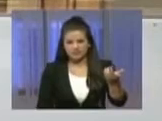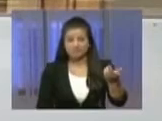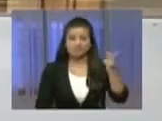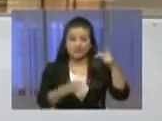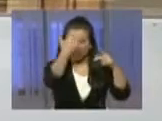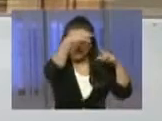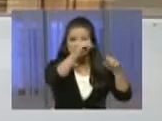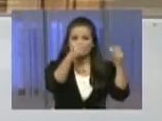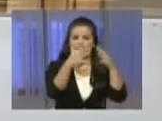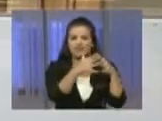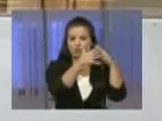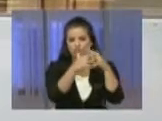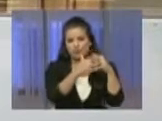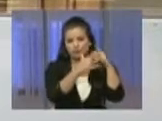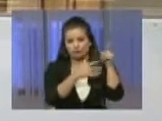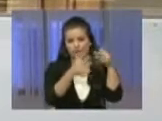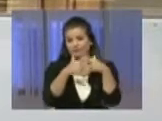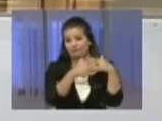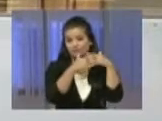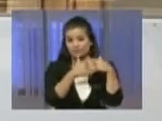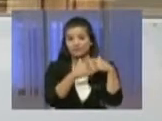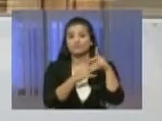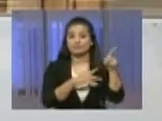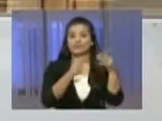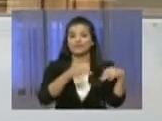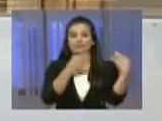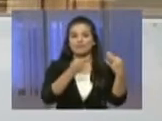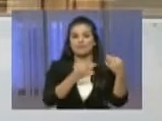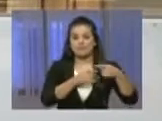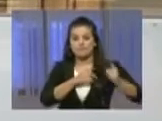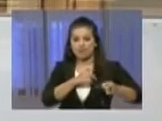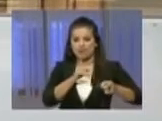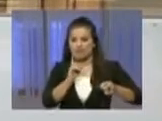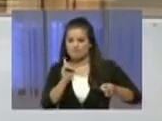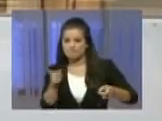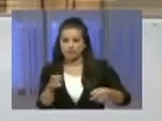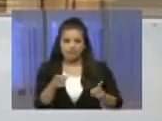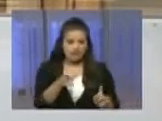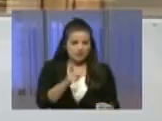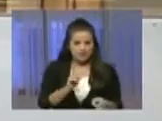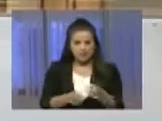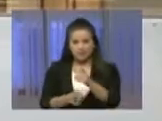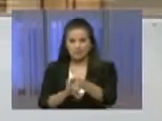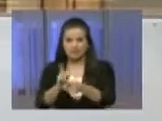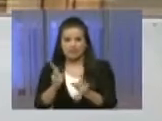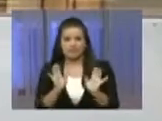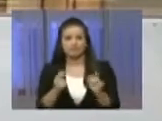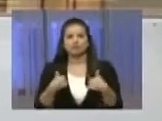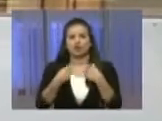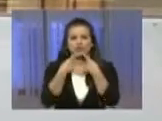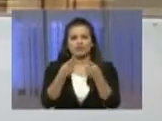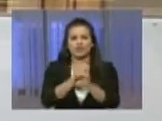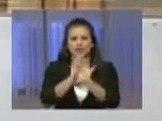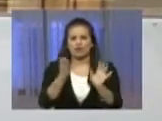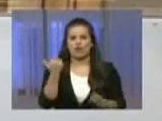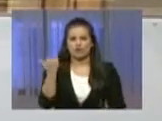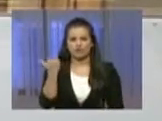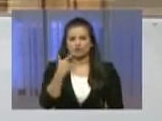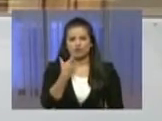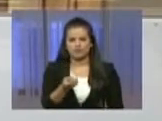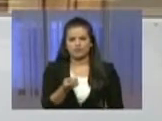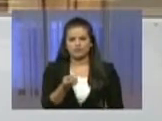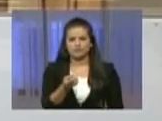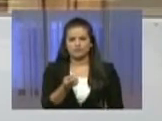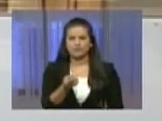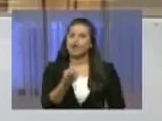estadounidense que sale a dar una orden por aquí una orden por allá yo lo dije y